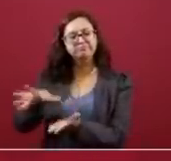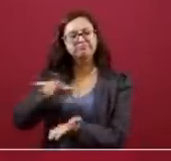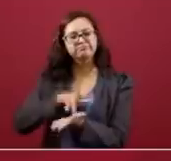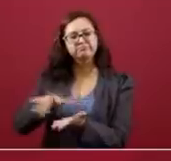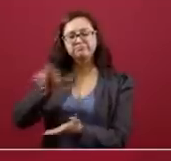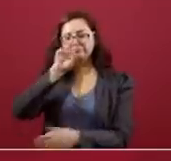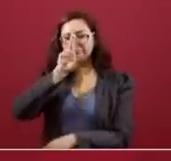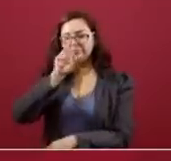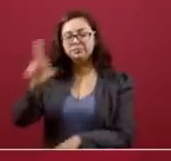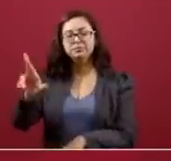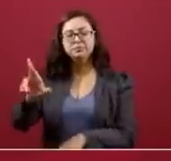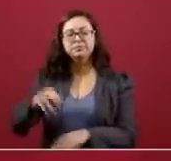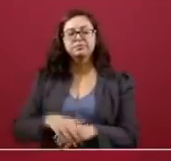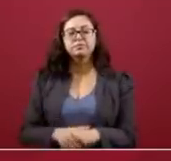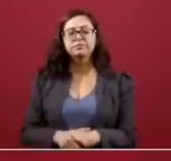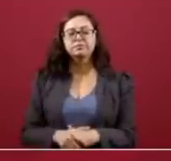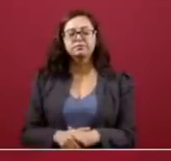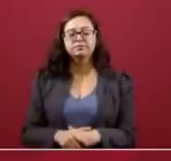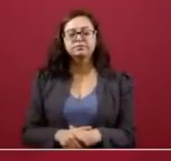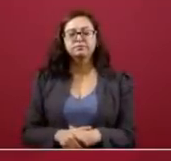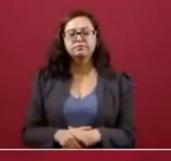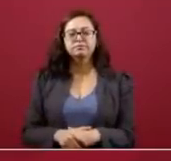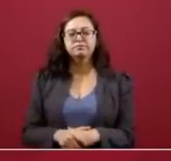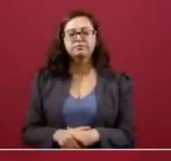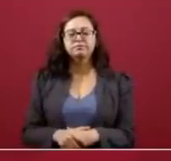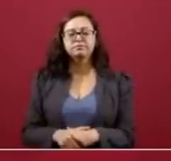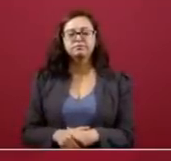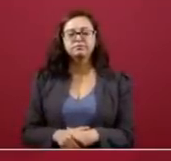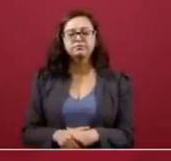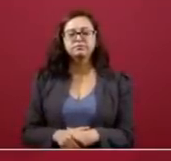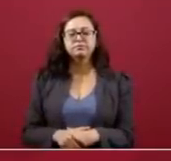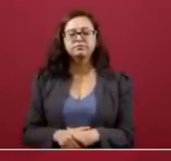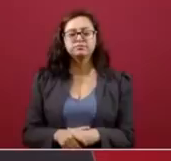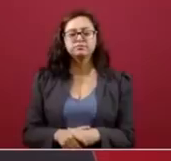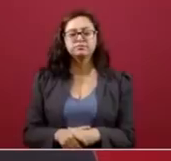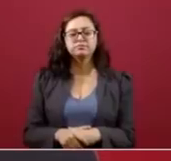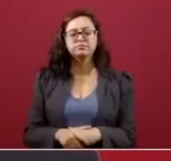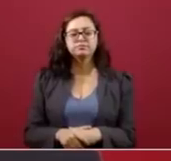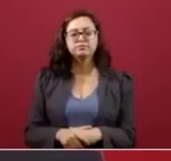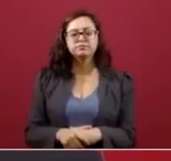estoy de acuerdo con